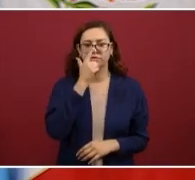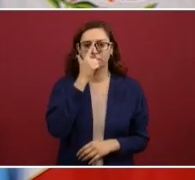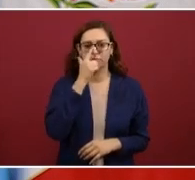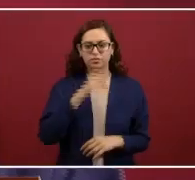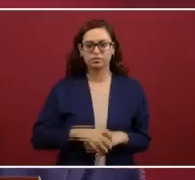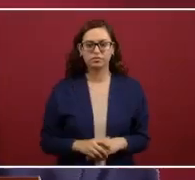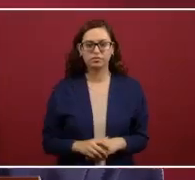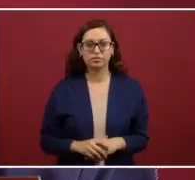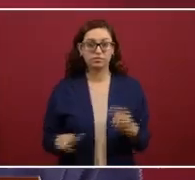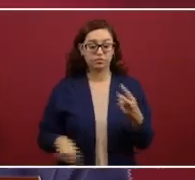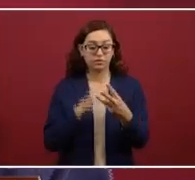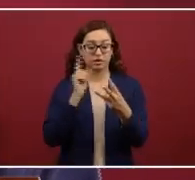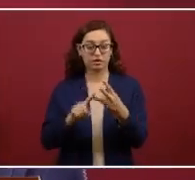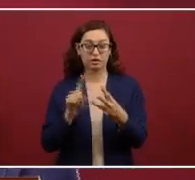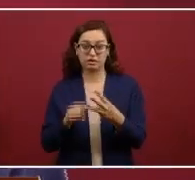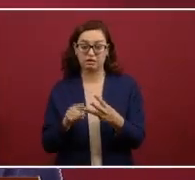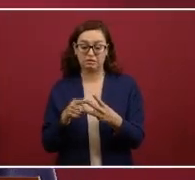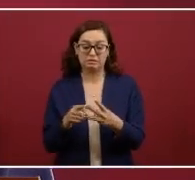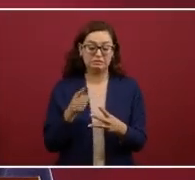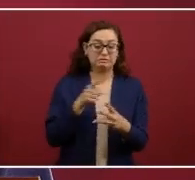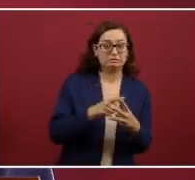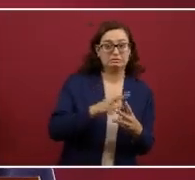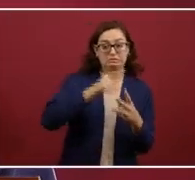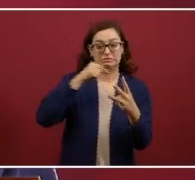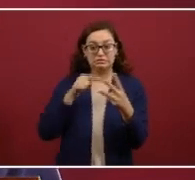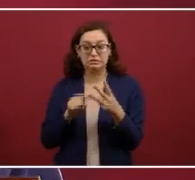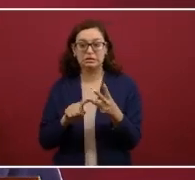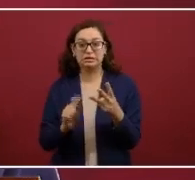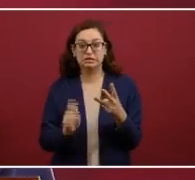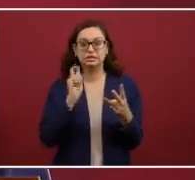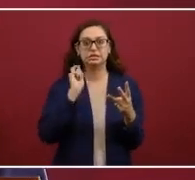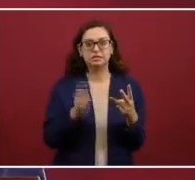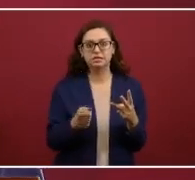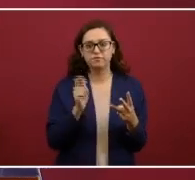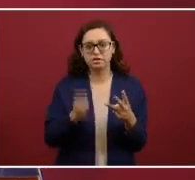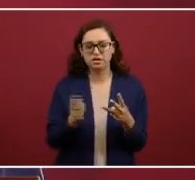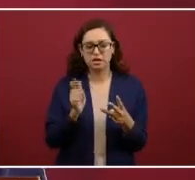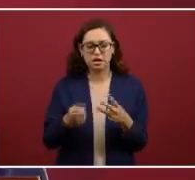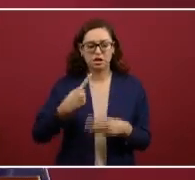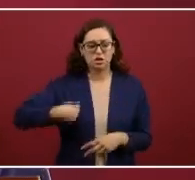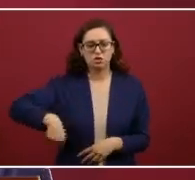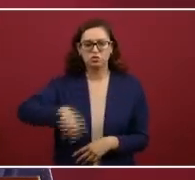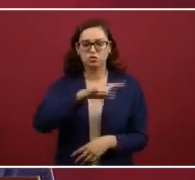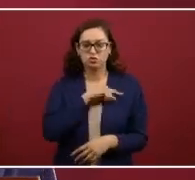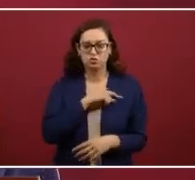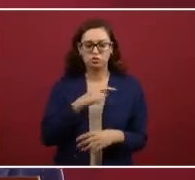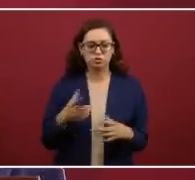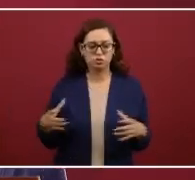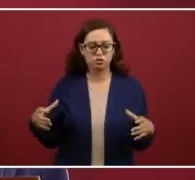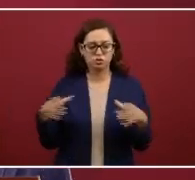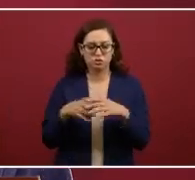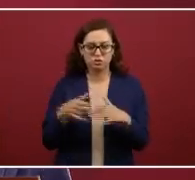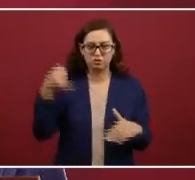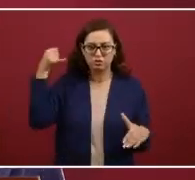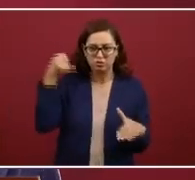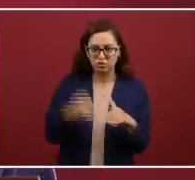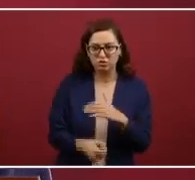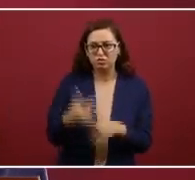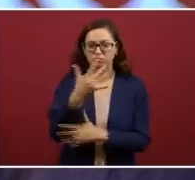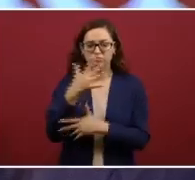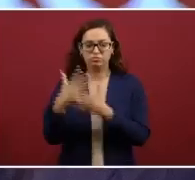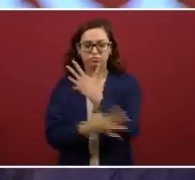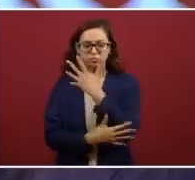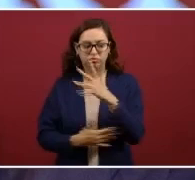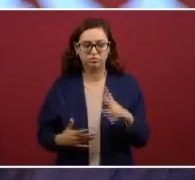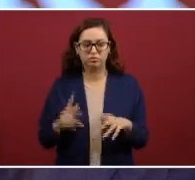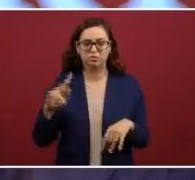anterior y es que ello nos obliga a indagar la verdadera naturaleza de las fuerzas profundas que provocan